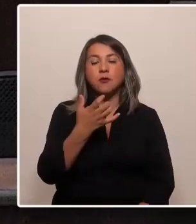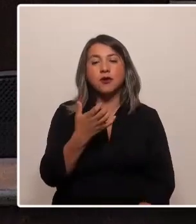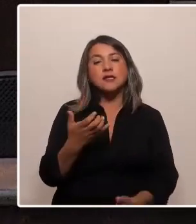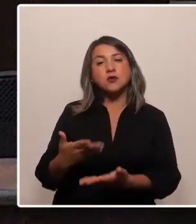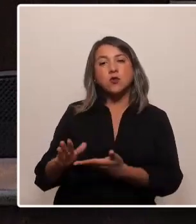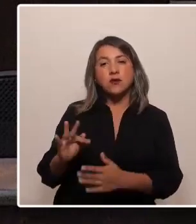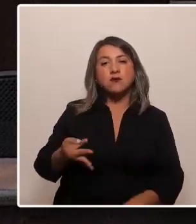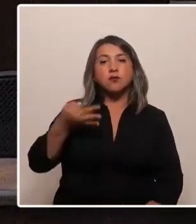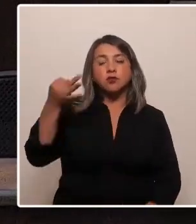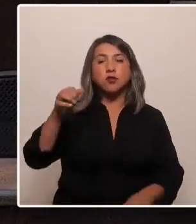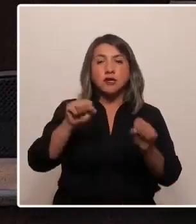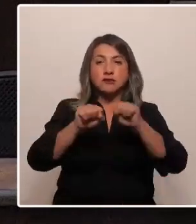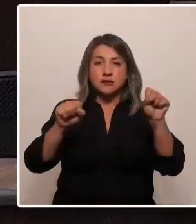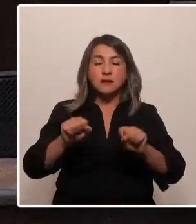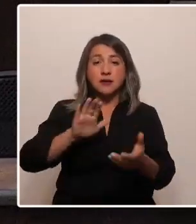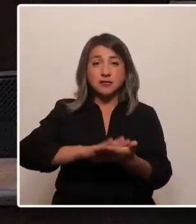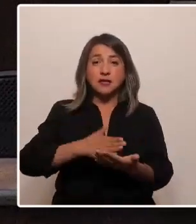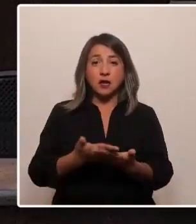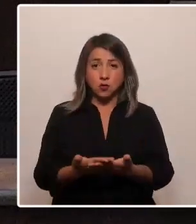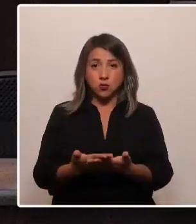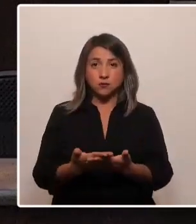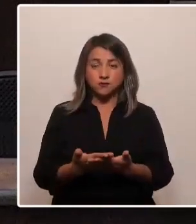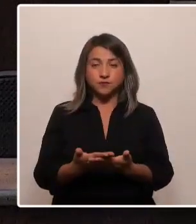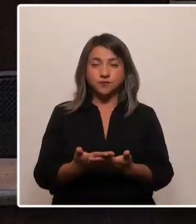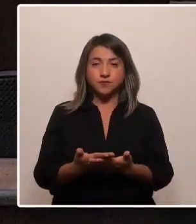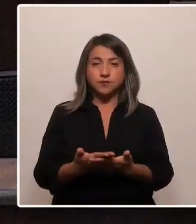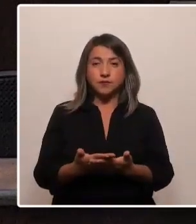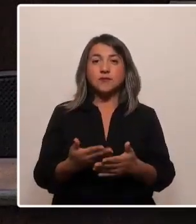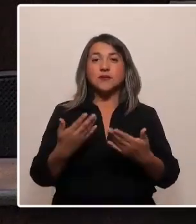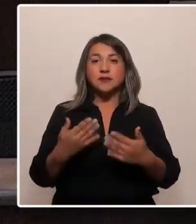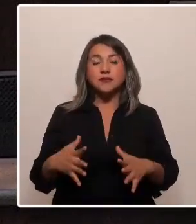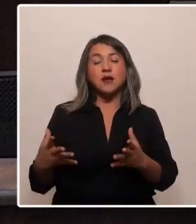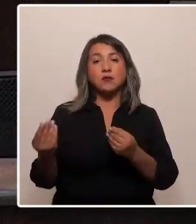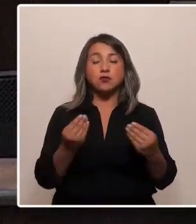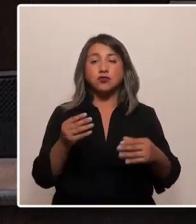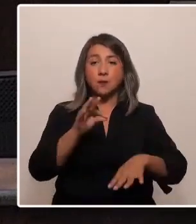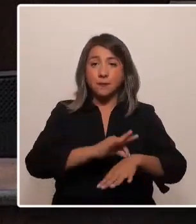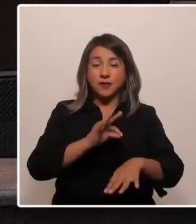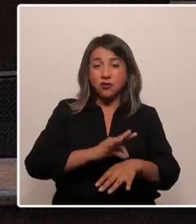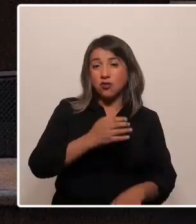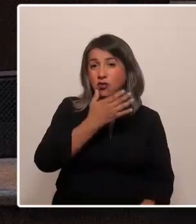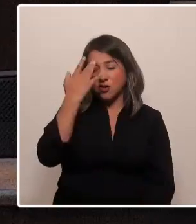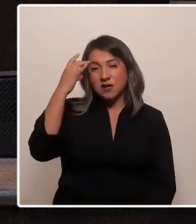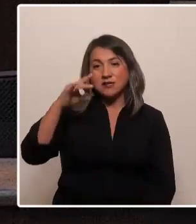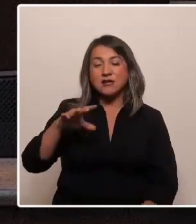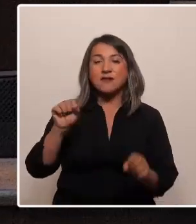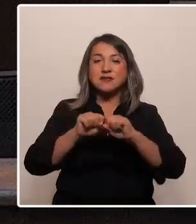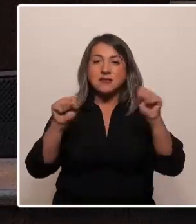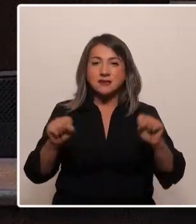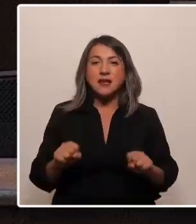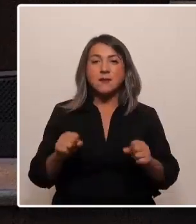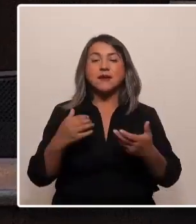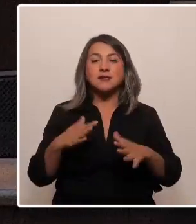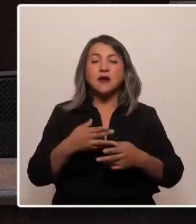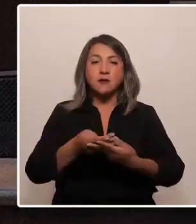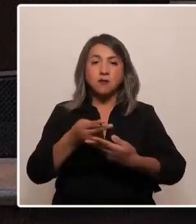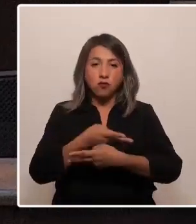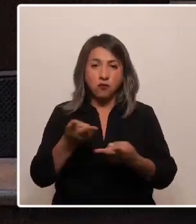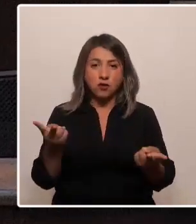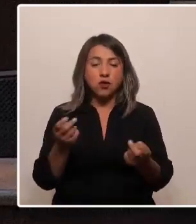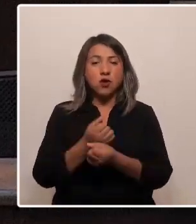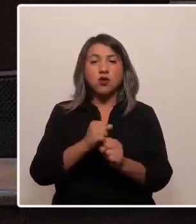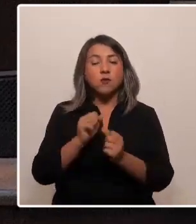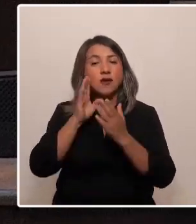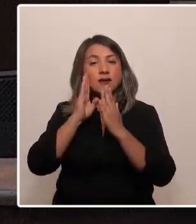futuro sistema de salud a los prestadores privados. Ya numerosos médicos y expertos han opinado que el sistema puramente público no es capaz de atender